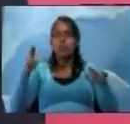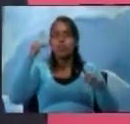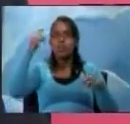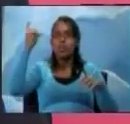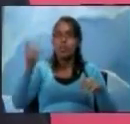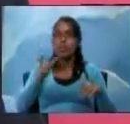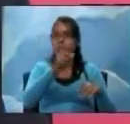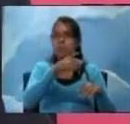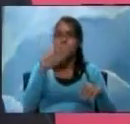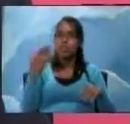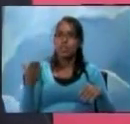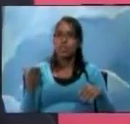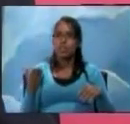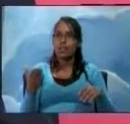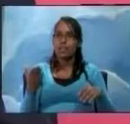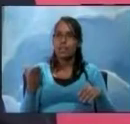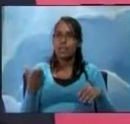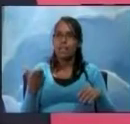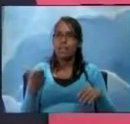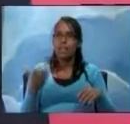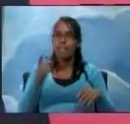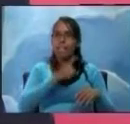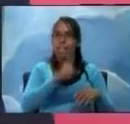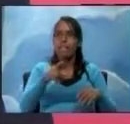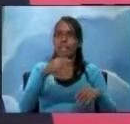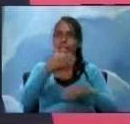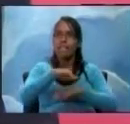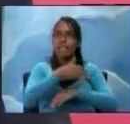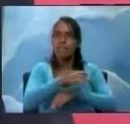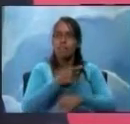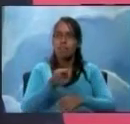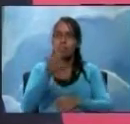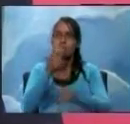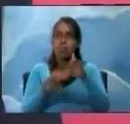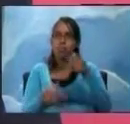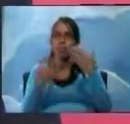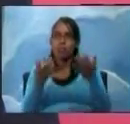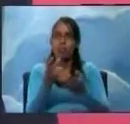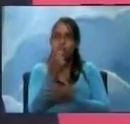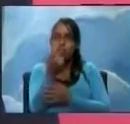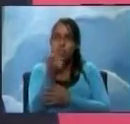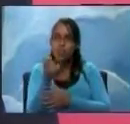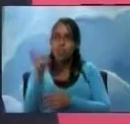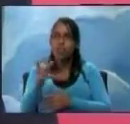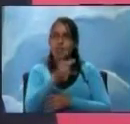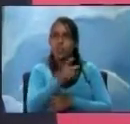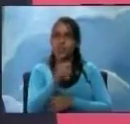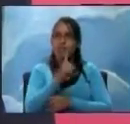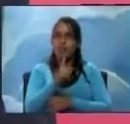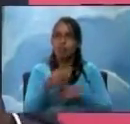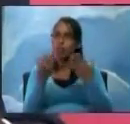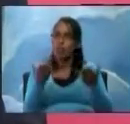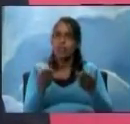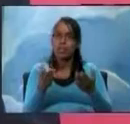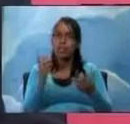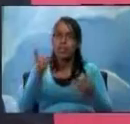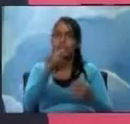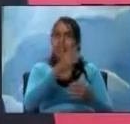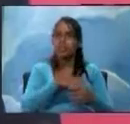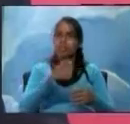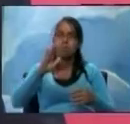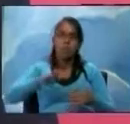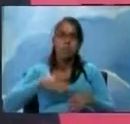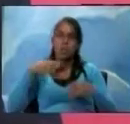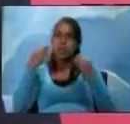soy una de las personas que en la calle muy poco doy plata a la gente. No, la gente me